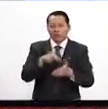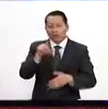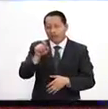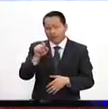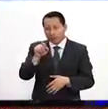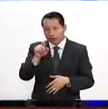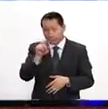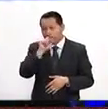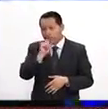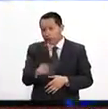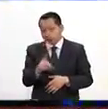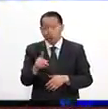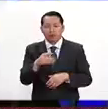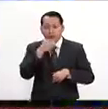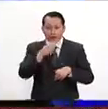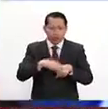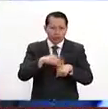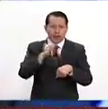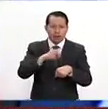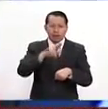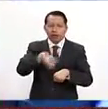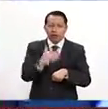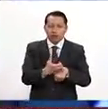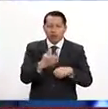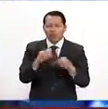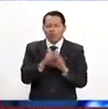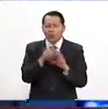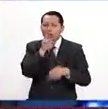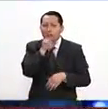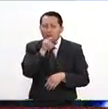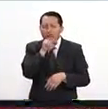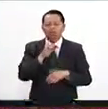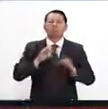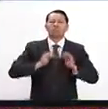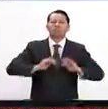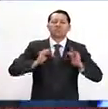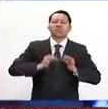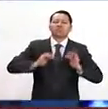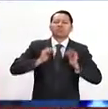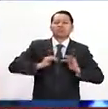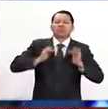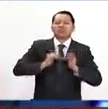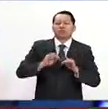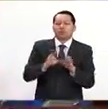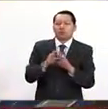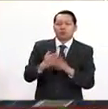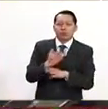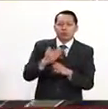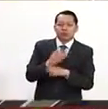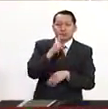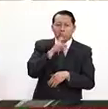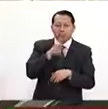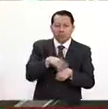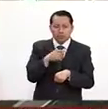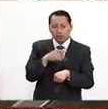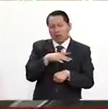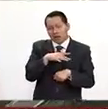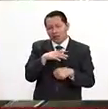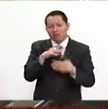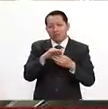que llama la atención es que muchos republicanos parecen poco preocupados por la posibilidad de esta injerencia de Rusia y básicamente están creando una